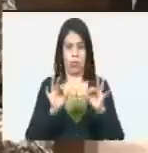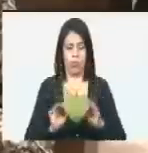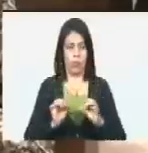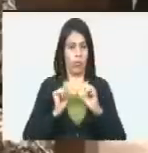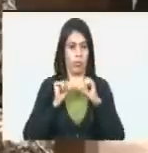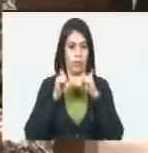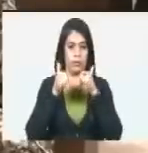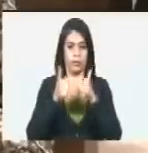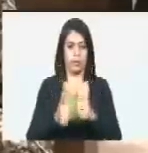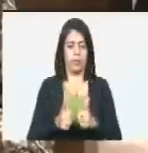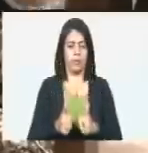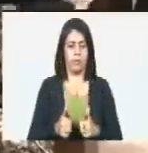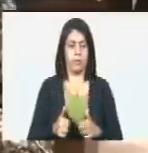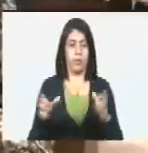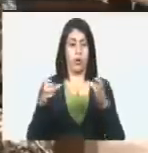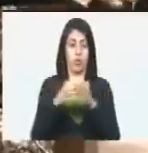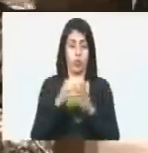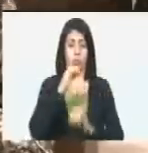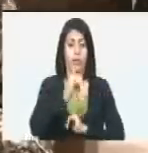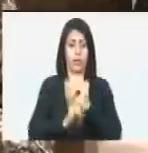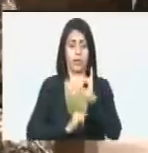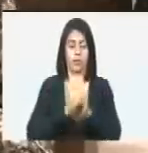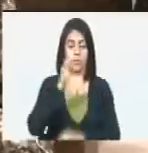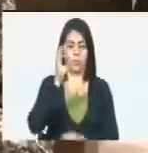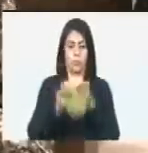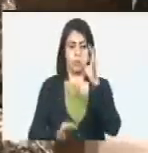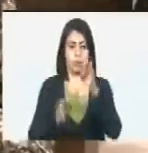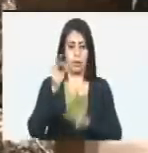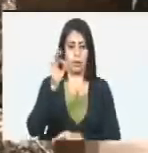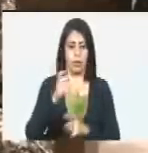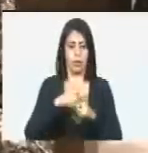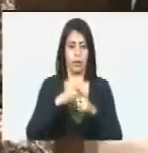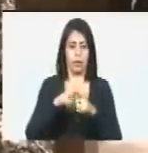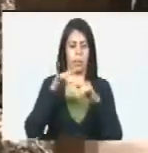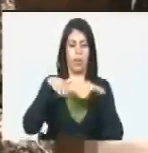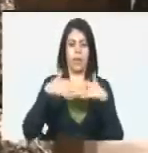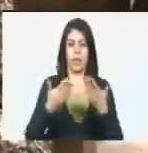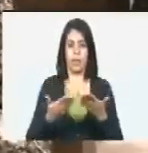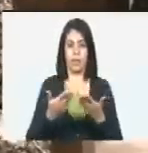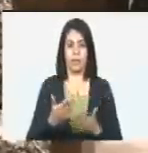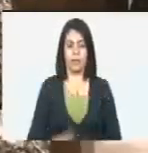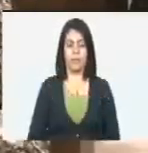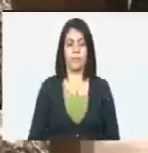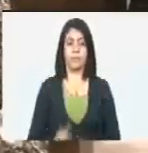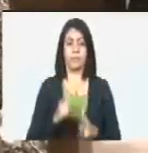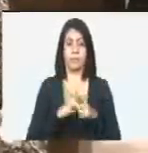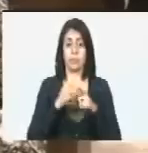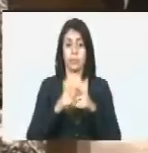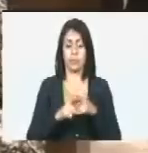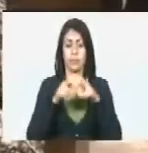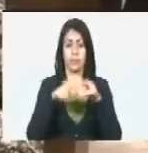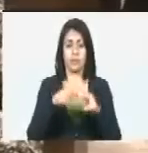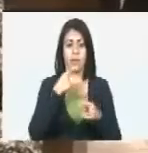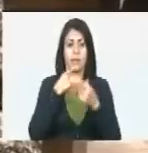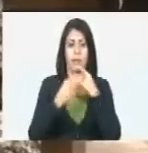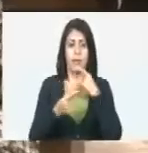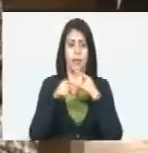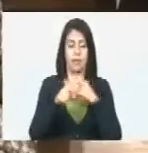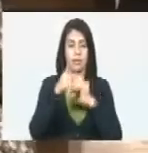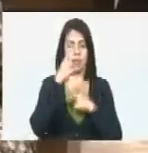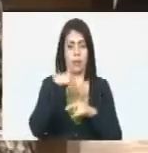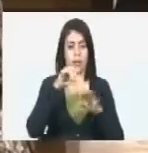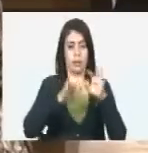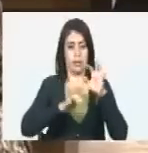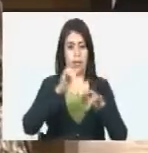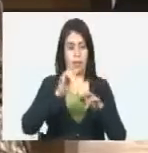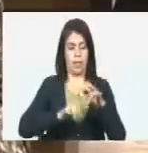a la Corte Internacional de Justicia para actuar. Esto se planteó desde el secretario general